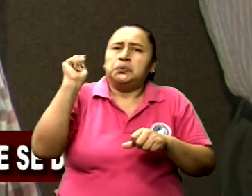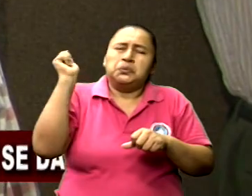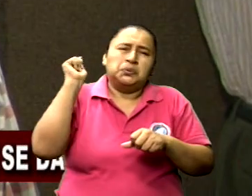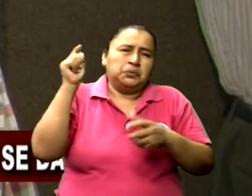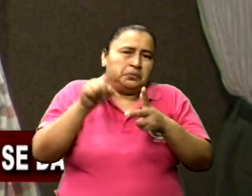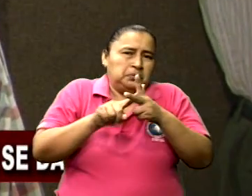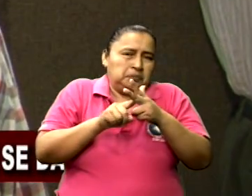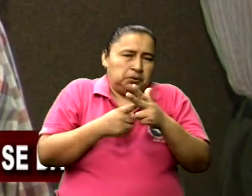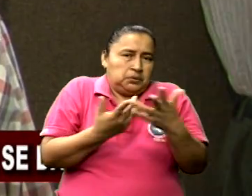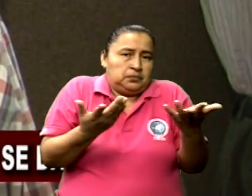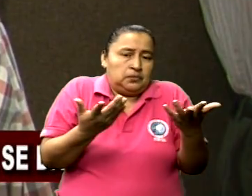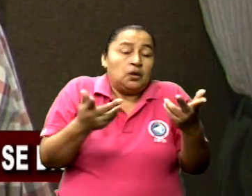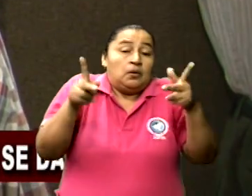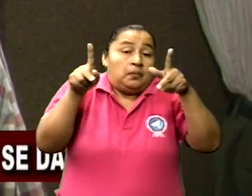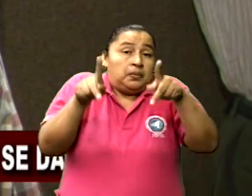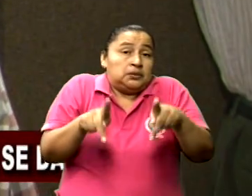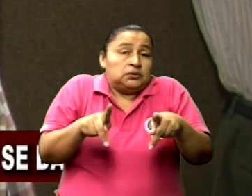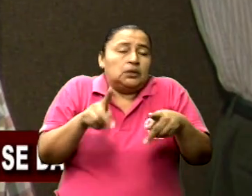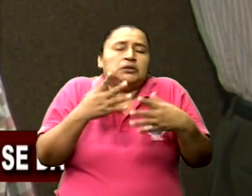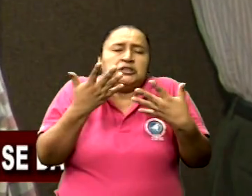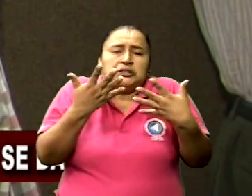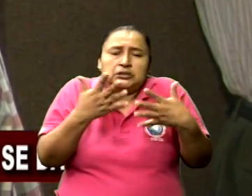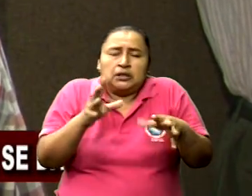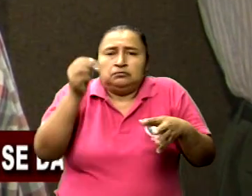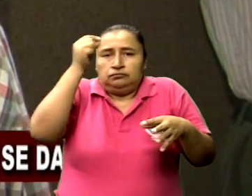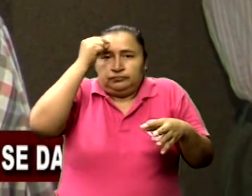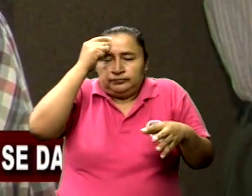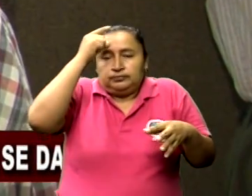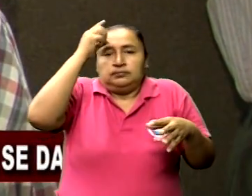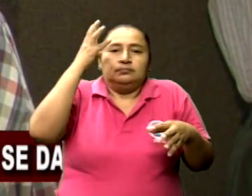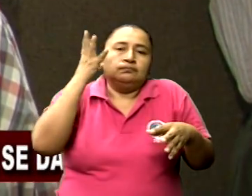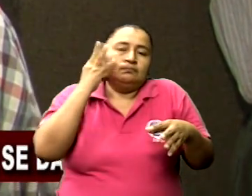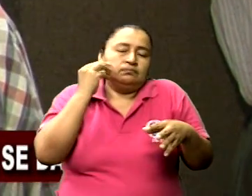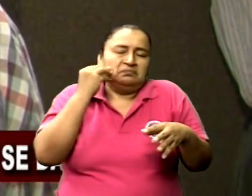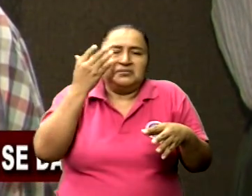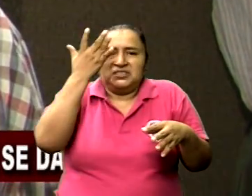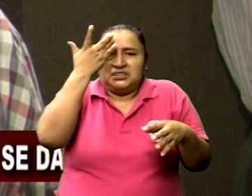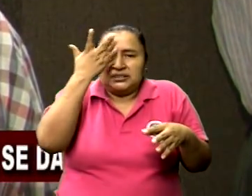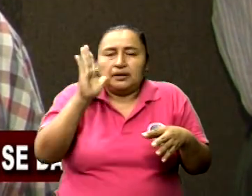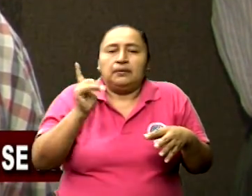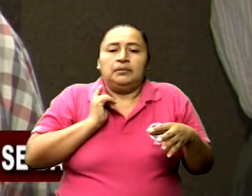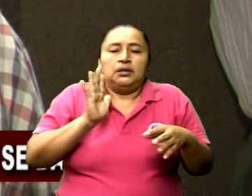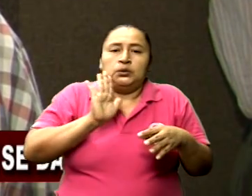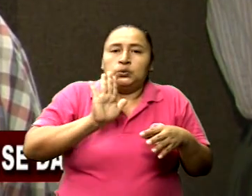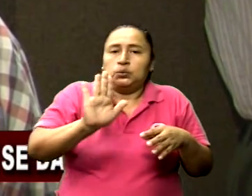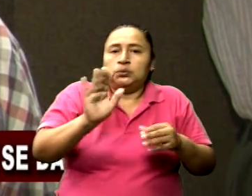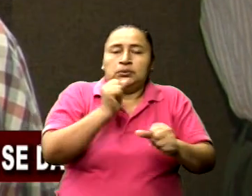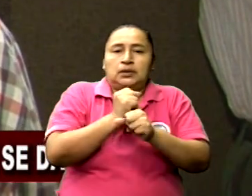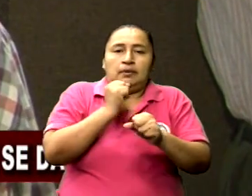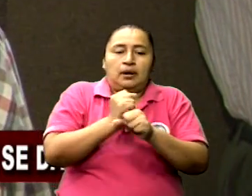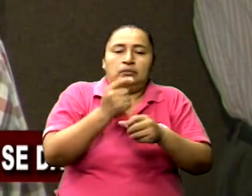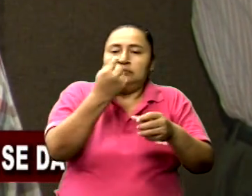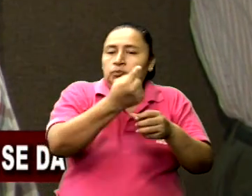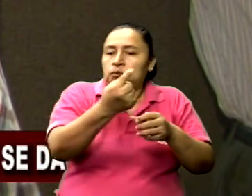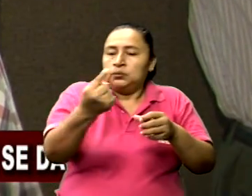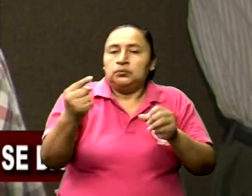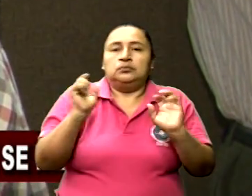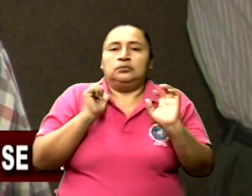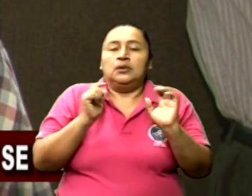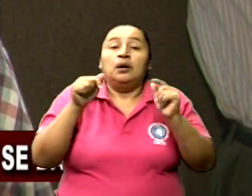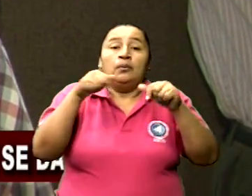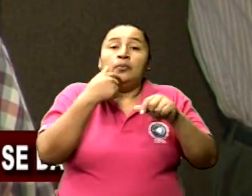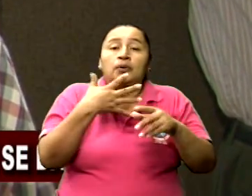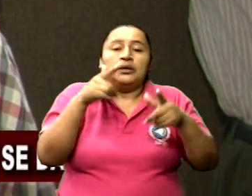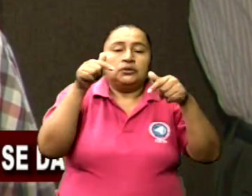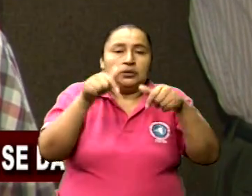formación. Entonces son compañeros con la experiencia requerida para el desempeño en los cargos, razón por la cual